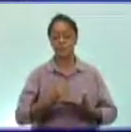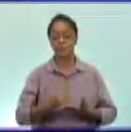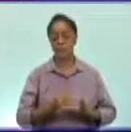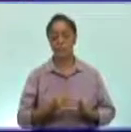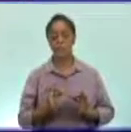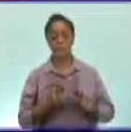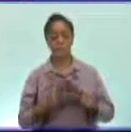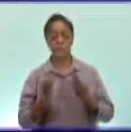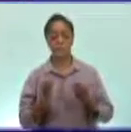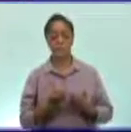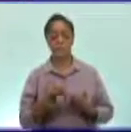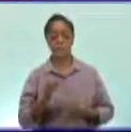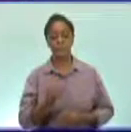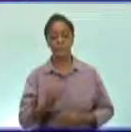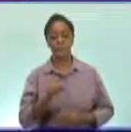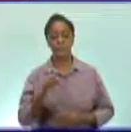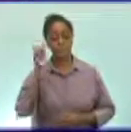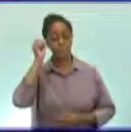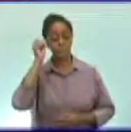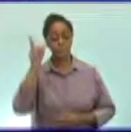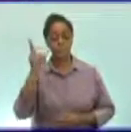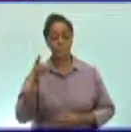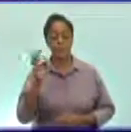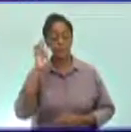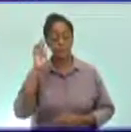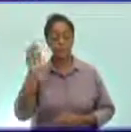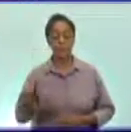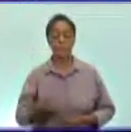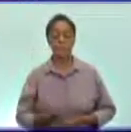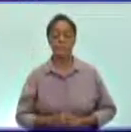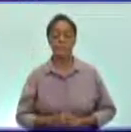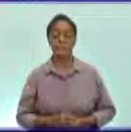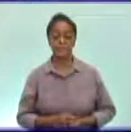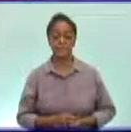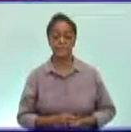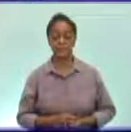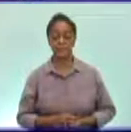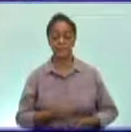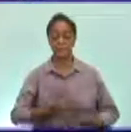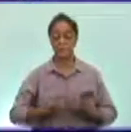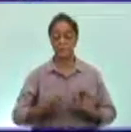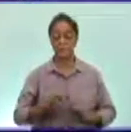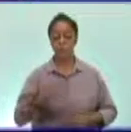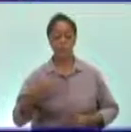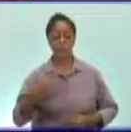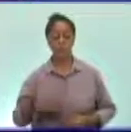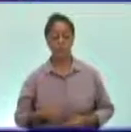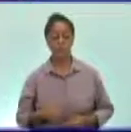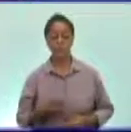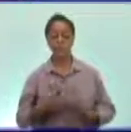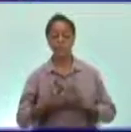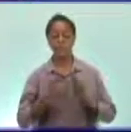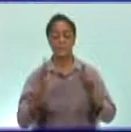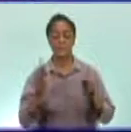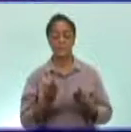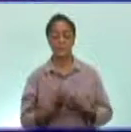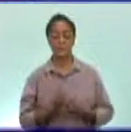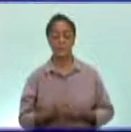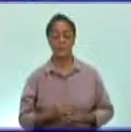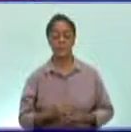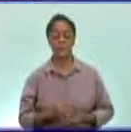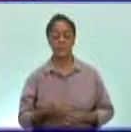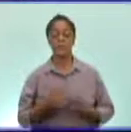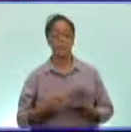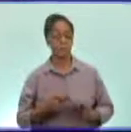pero aportando tus propias ideas y reflexiones. Cuida tu salud y la de tu familia,